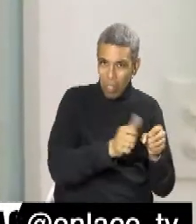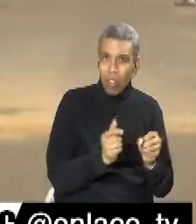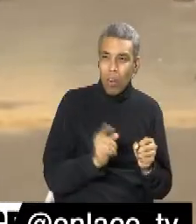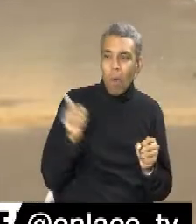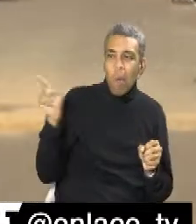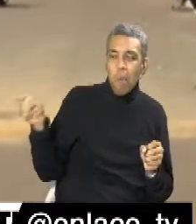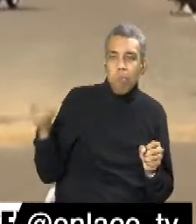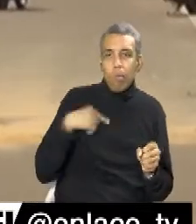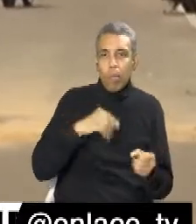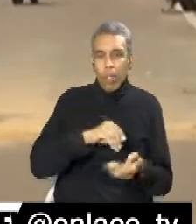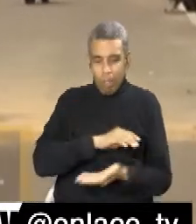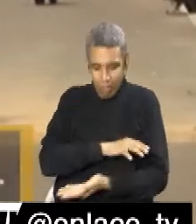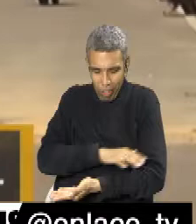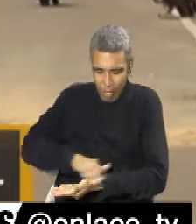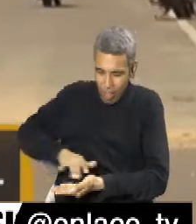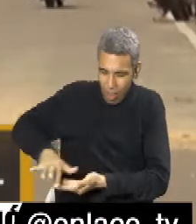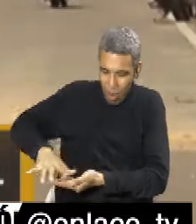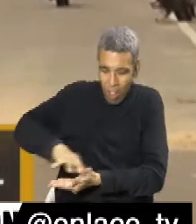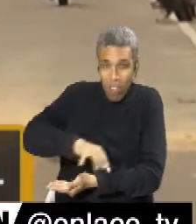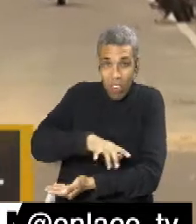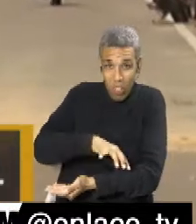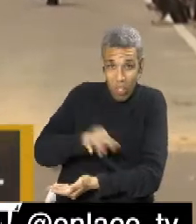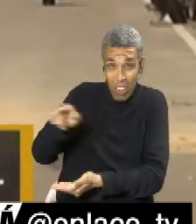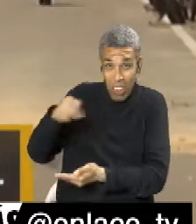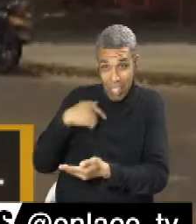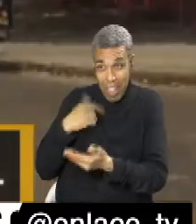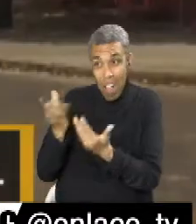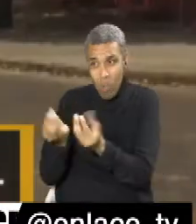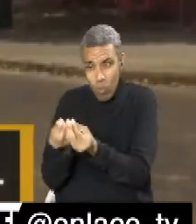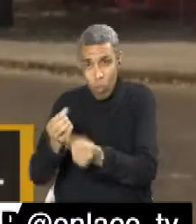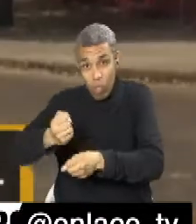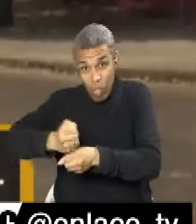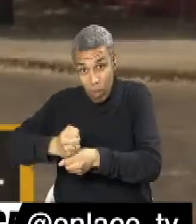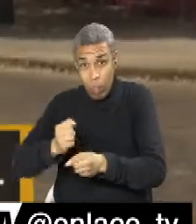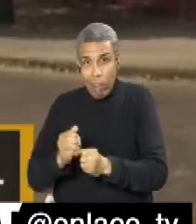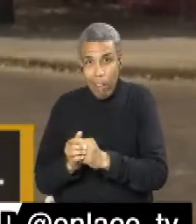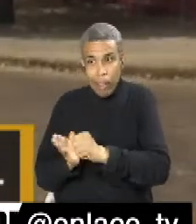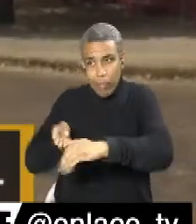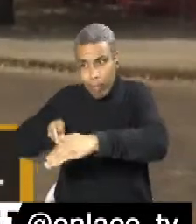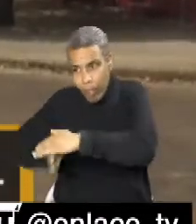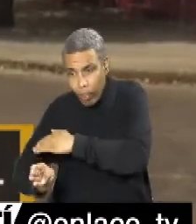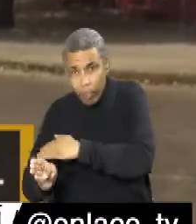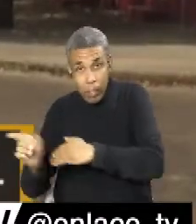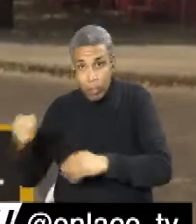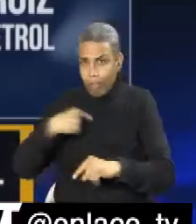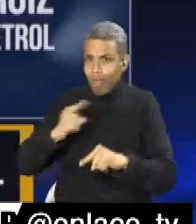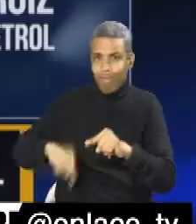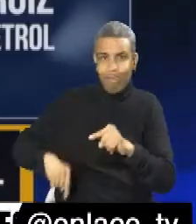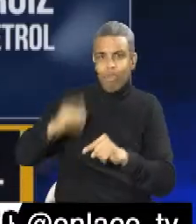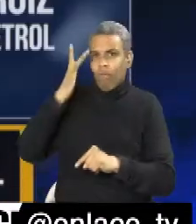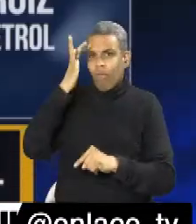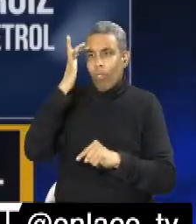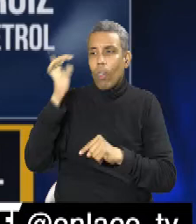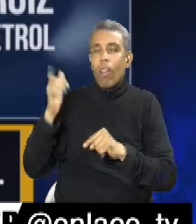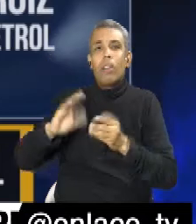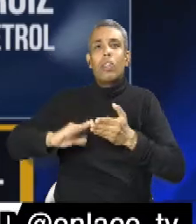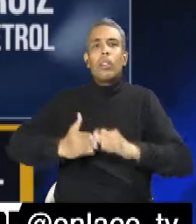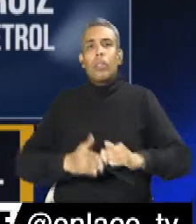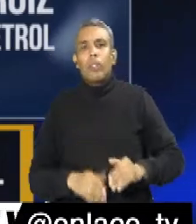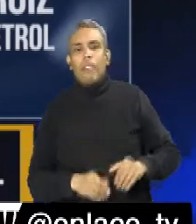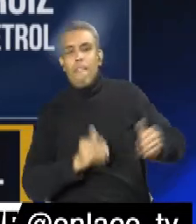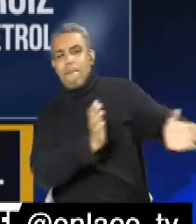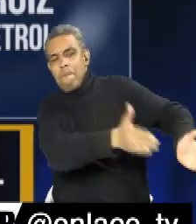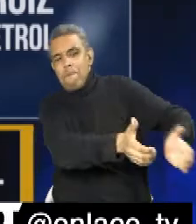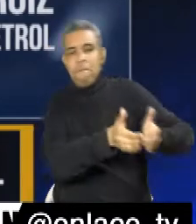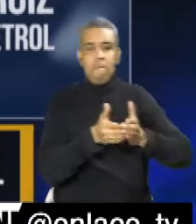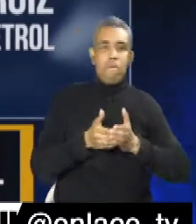dirigente comunal del municipio de Sabana de Torres de tener retenido a personal de firma contratista al servicio de la compañía de petróleos. Primero que todo, nosotros